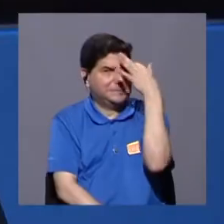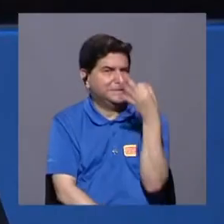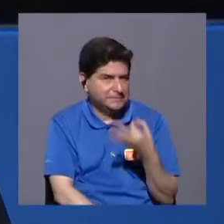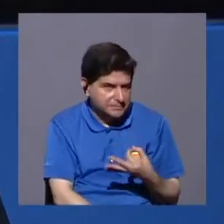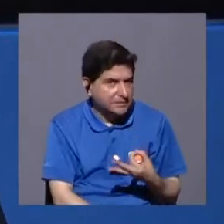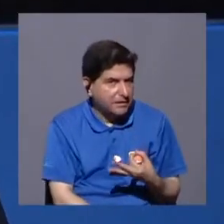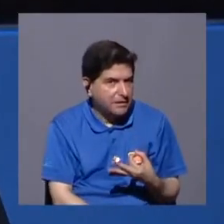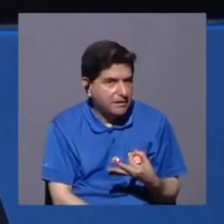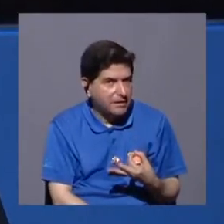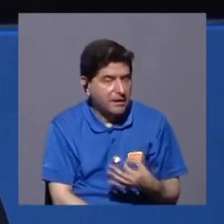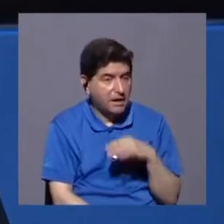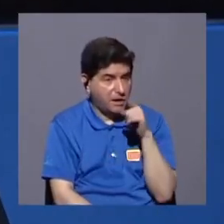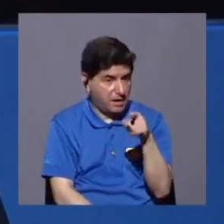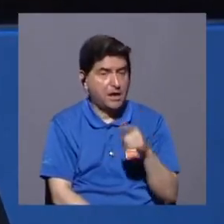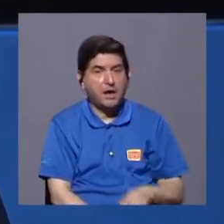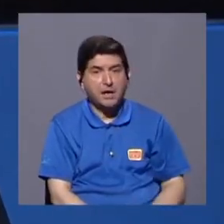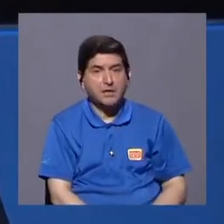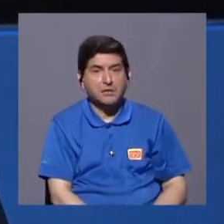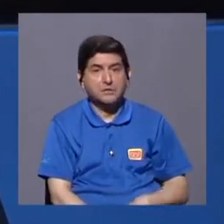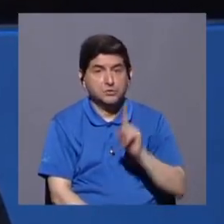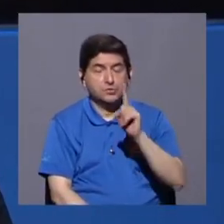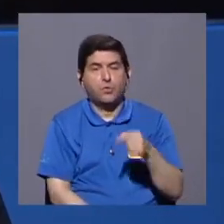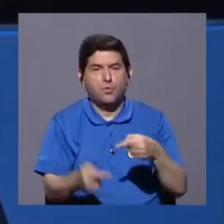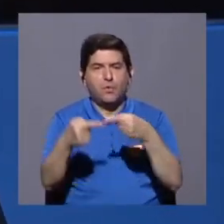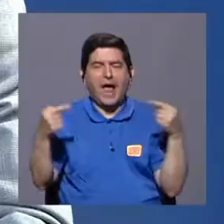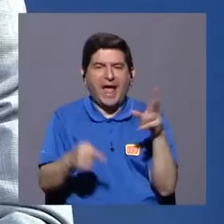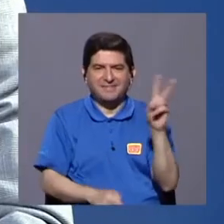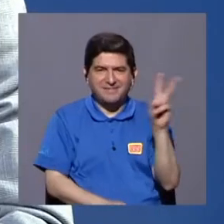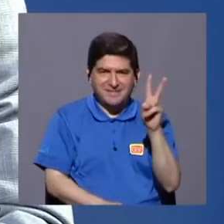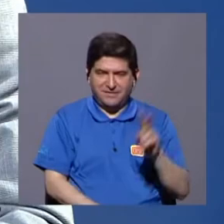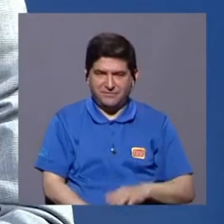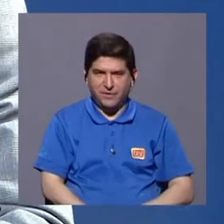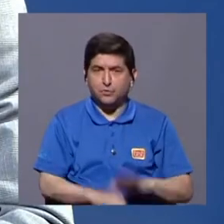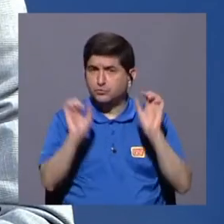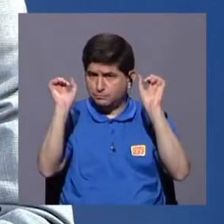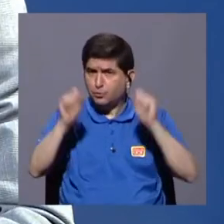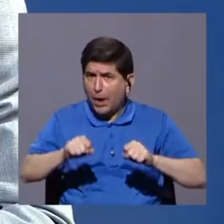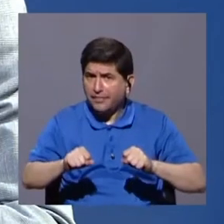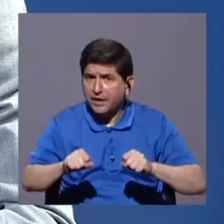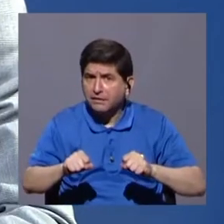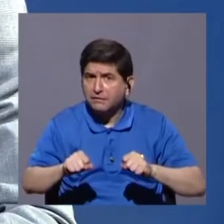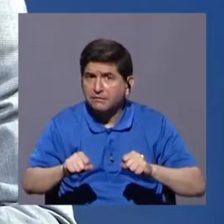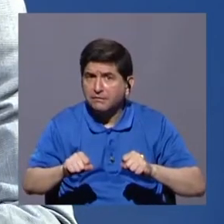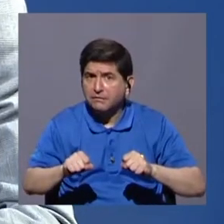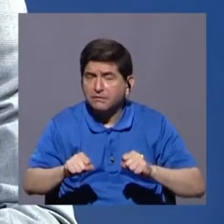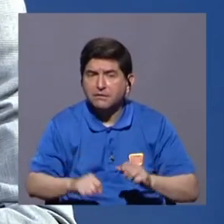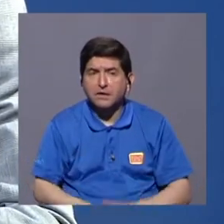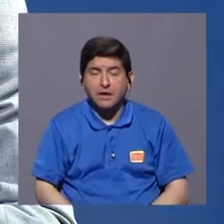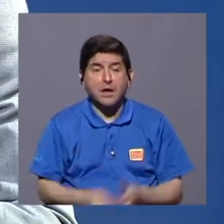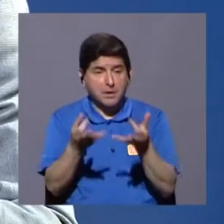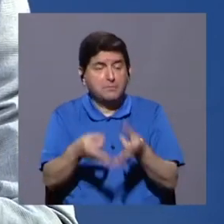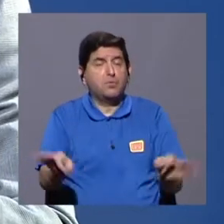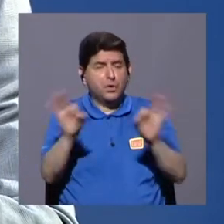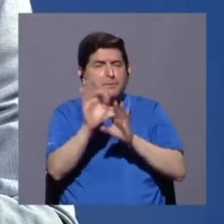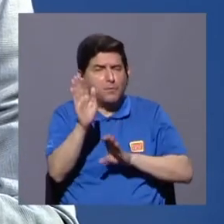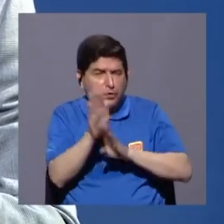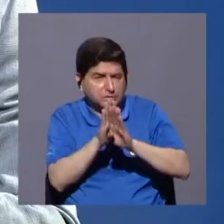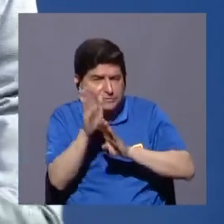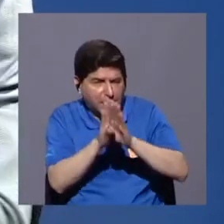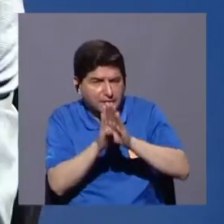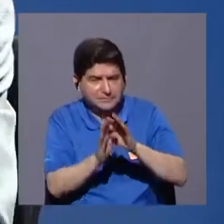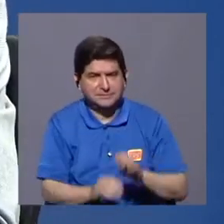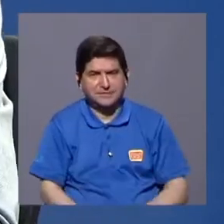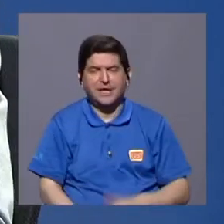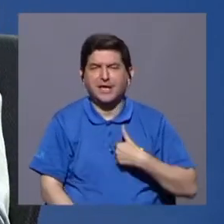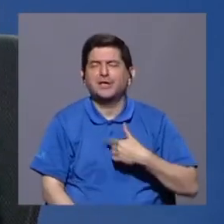que esto sea un agente antiviral pero yo creo que eso es importante desarrollar un poquito y por